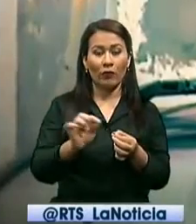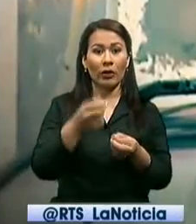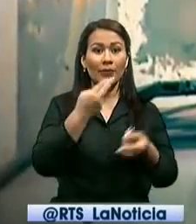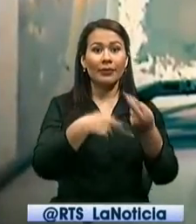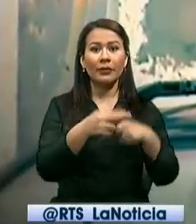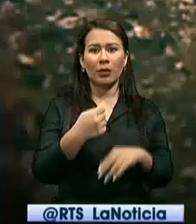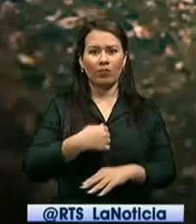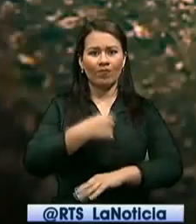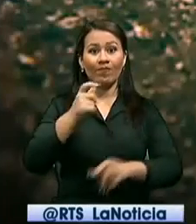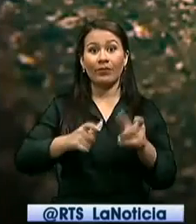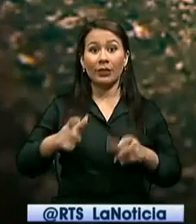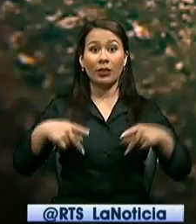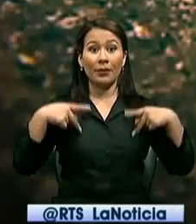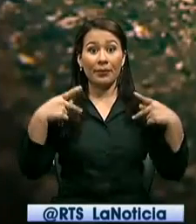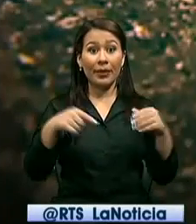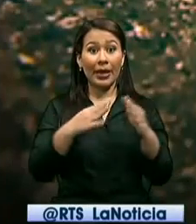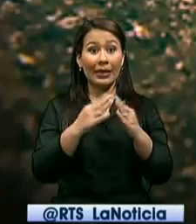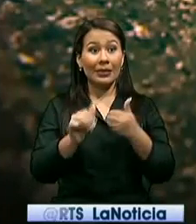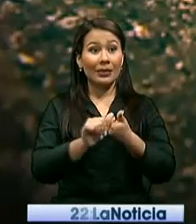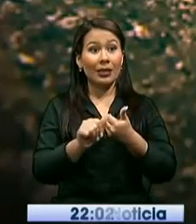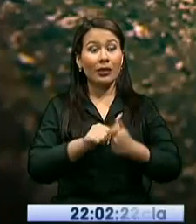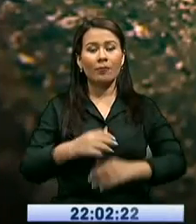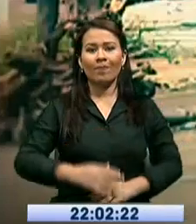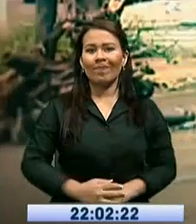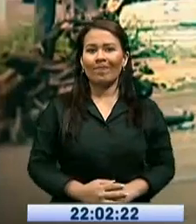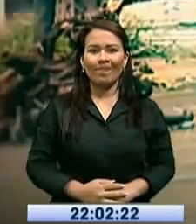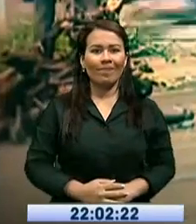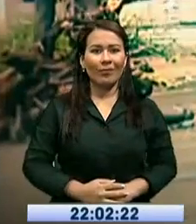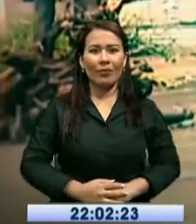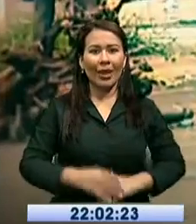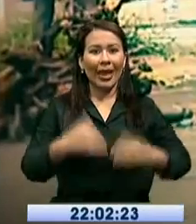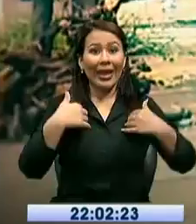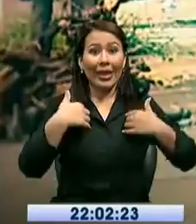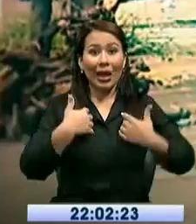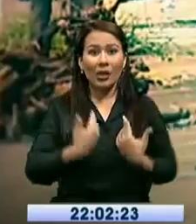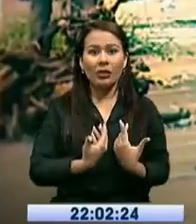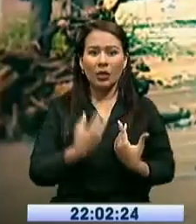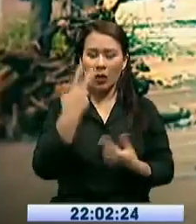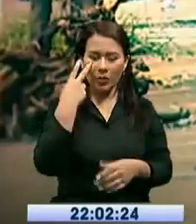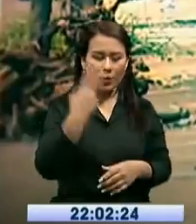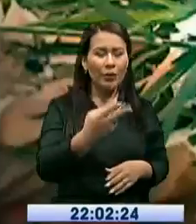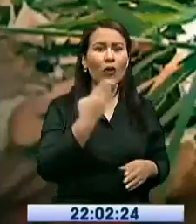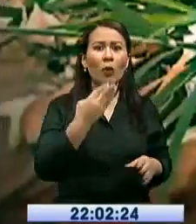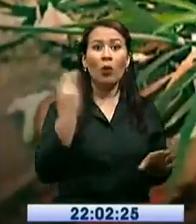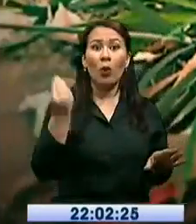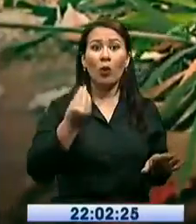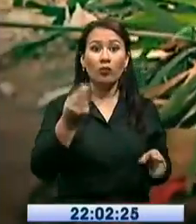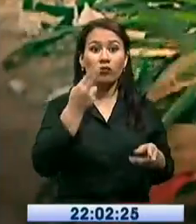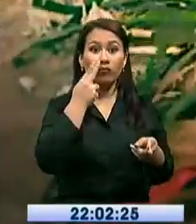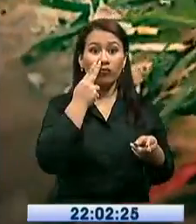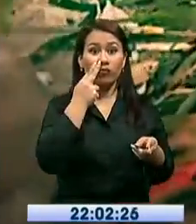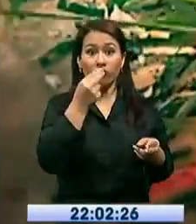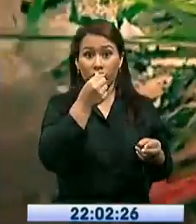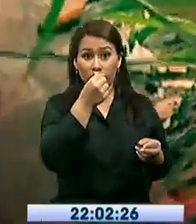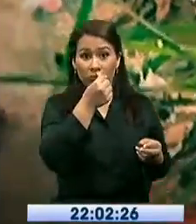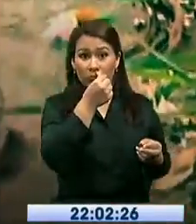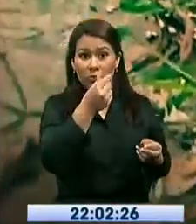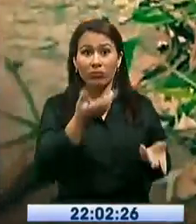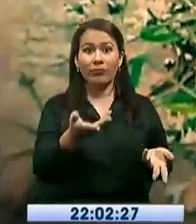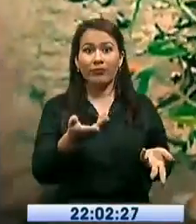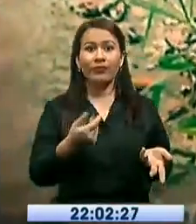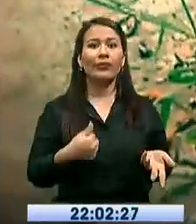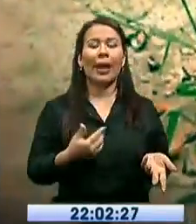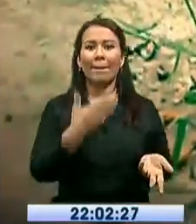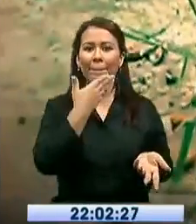cansaron de ver la forma tan descarada de vender la sustancia, sobre todo a menores de edad. Aquí están los papelitos que saben botar